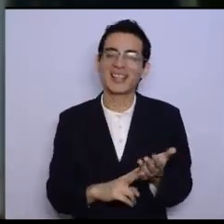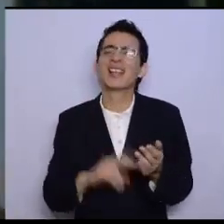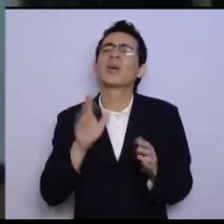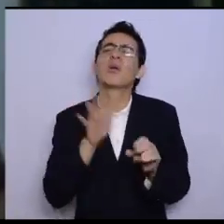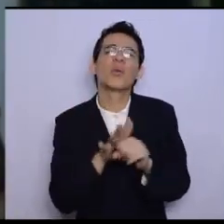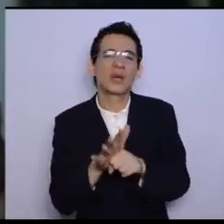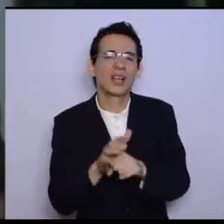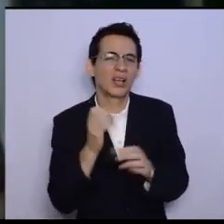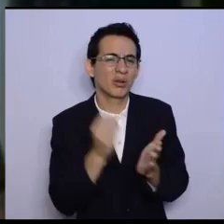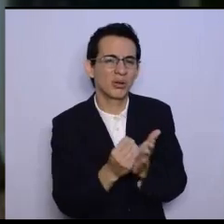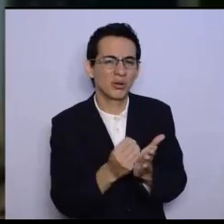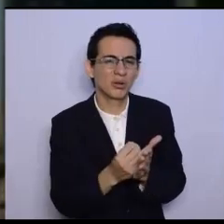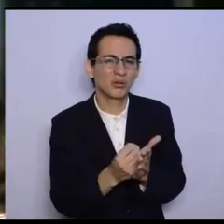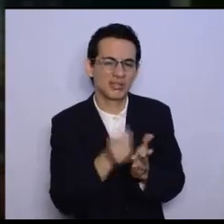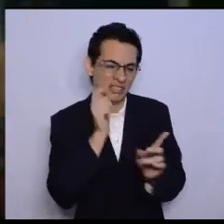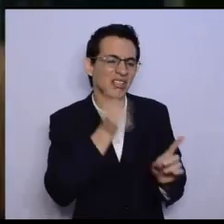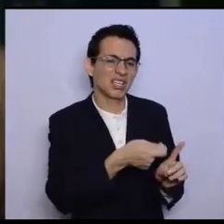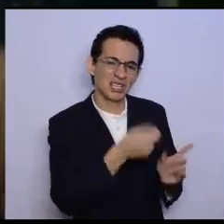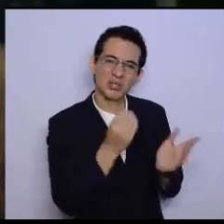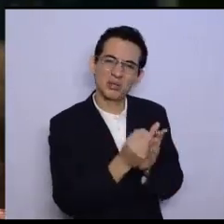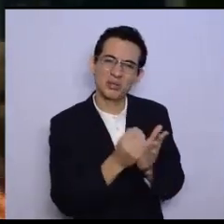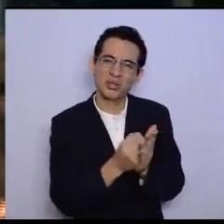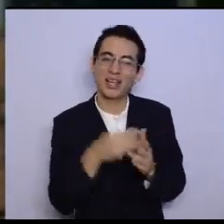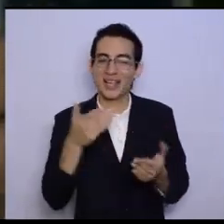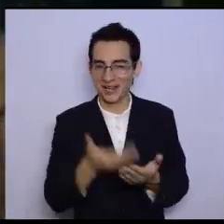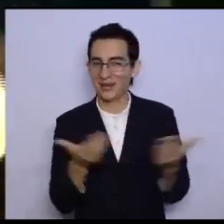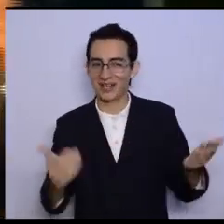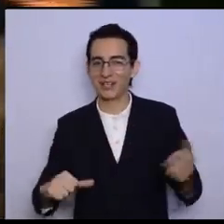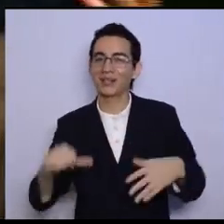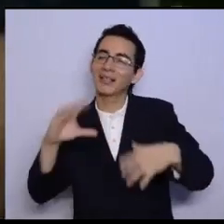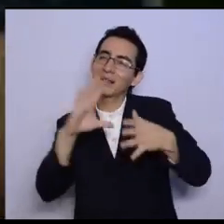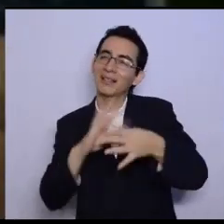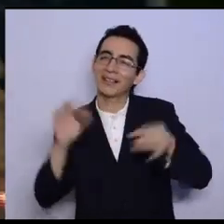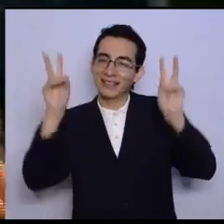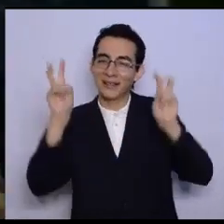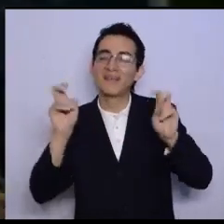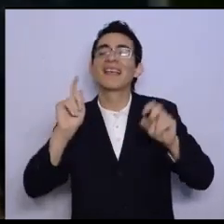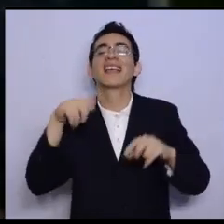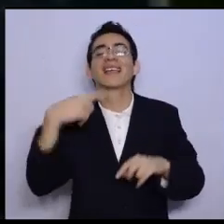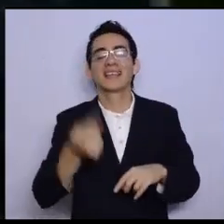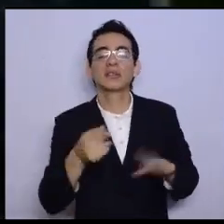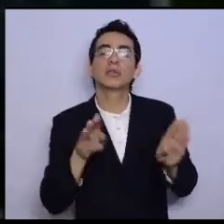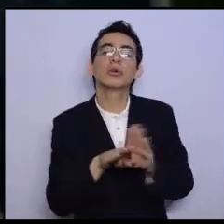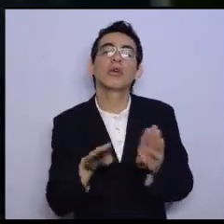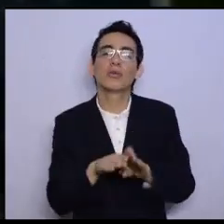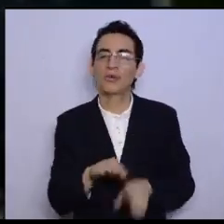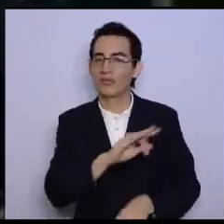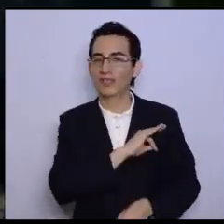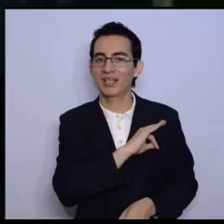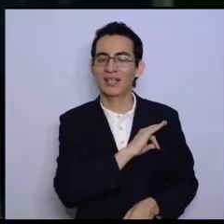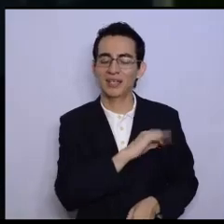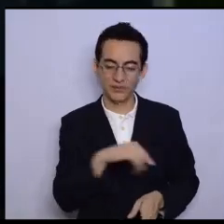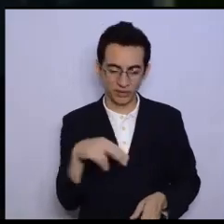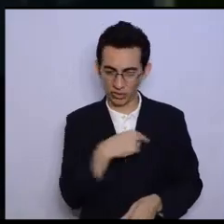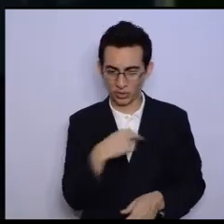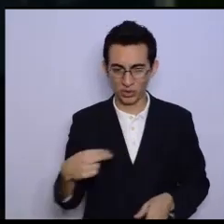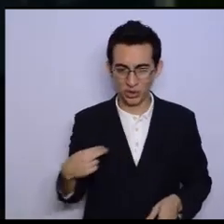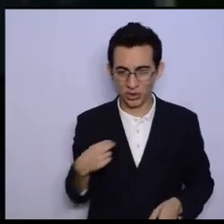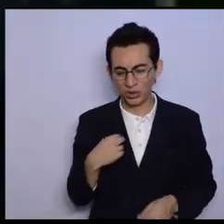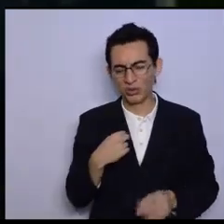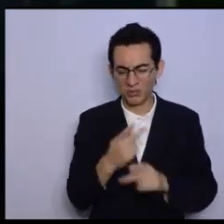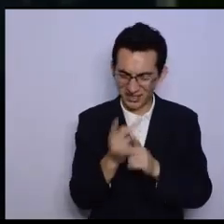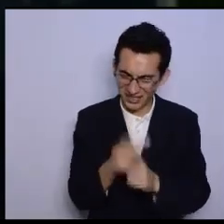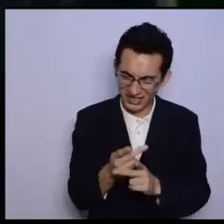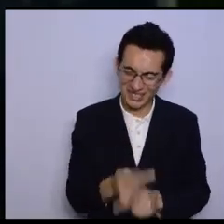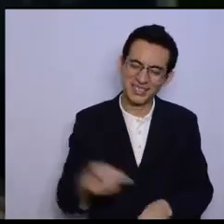lección. Lecciones de la vida, que también Jesús hablaba de lecciones de la vida, para aplicarlas, ilustrar lo que Dios hace con